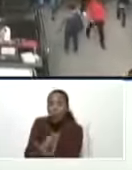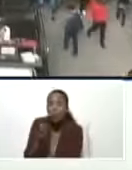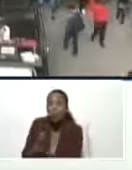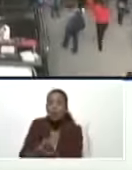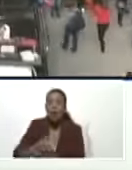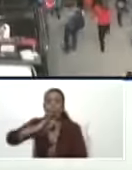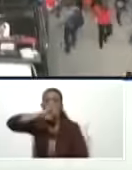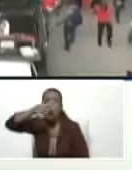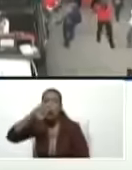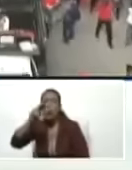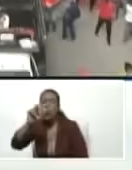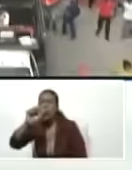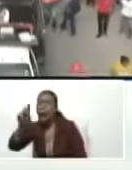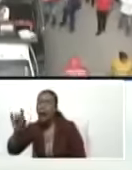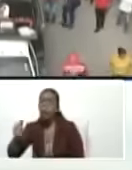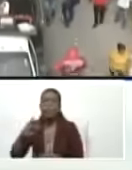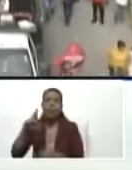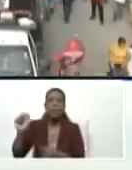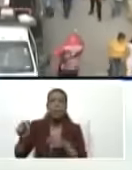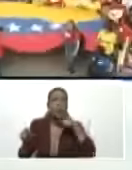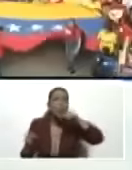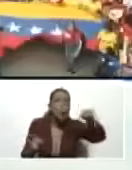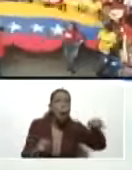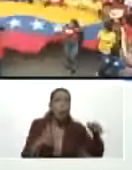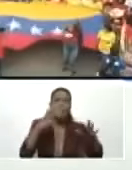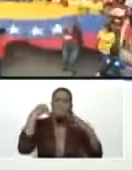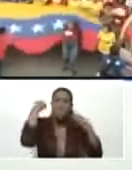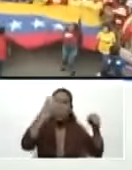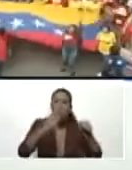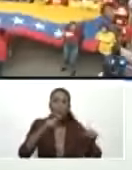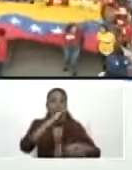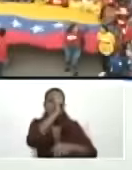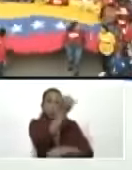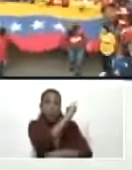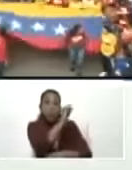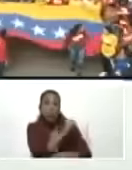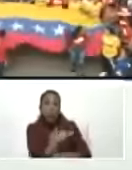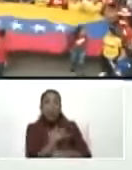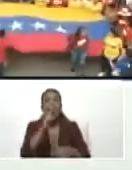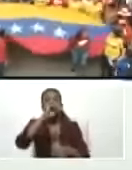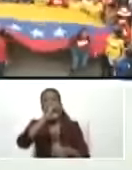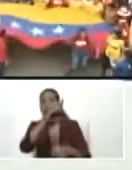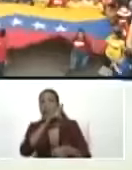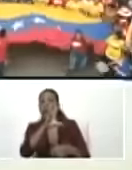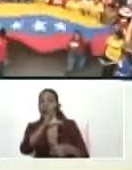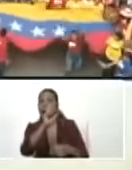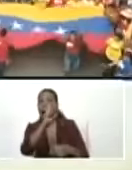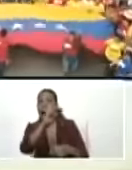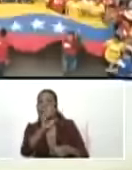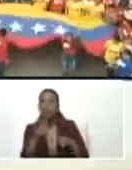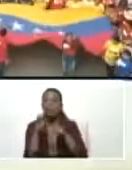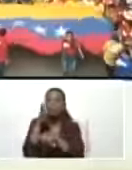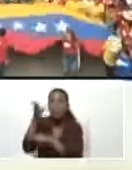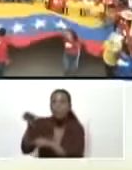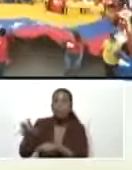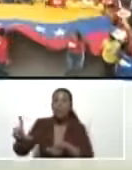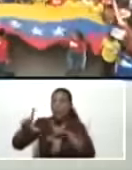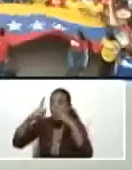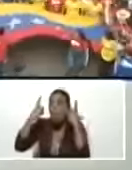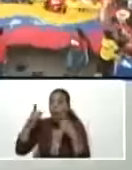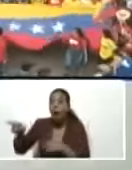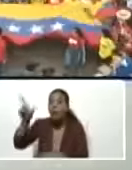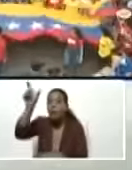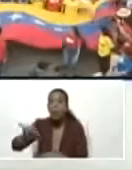Juana Ramírez la avanzadora. Cuando hagamos varias marchas en el Zulia, tiene que estar Ana María Campo. Cuando vayamos a La Guaira, tiene que